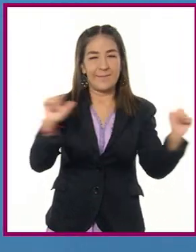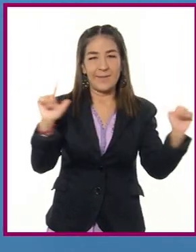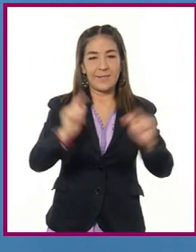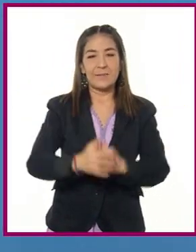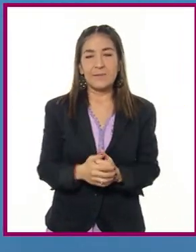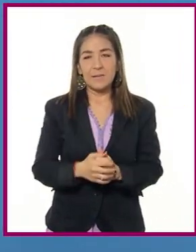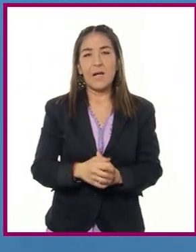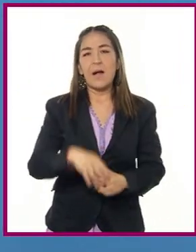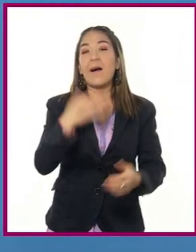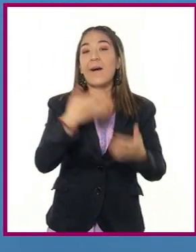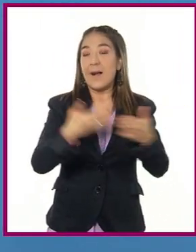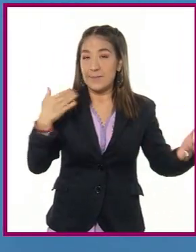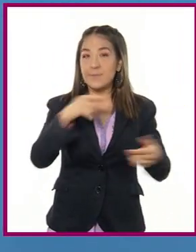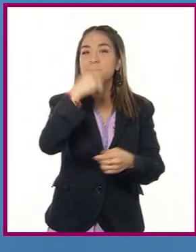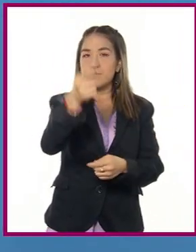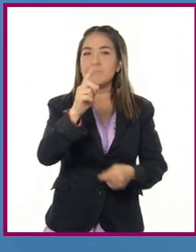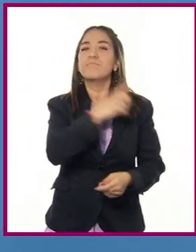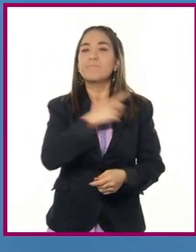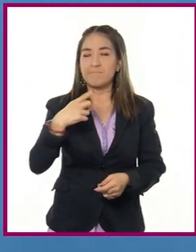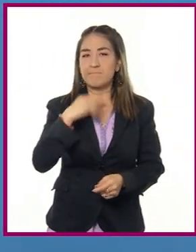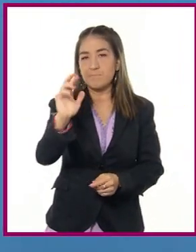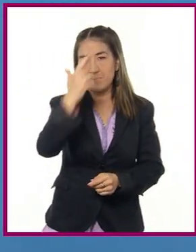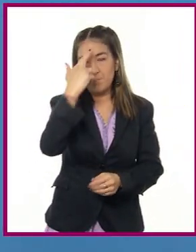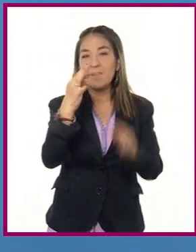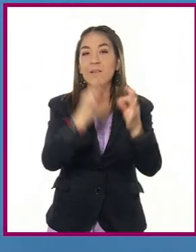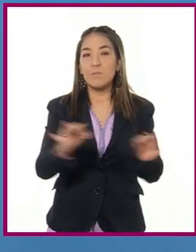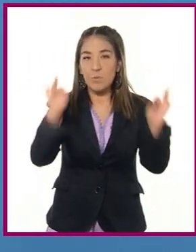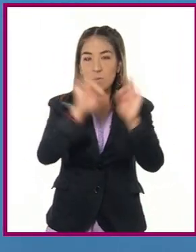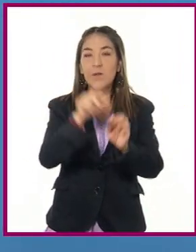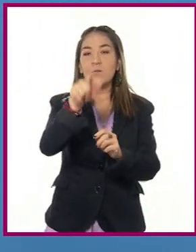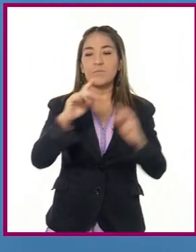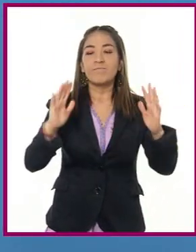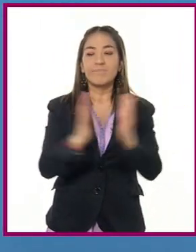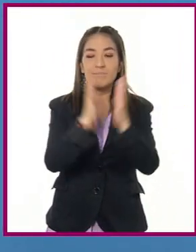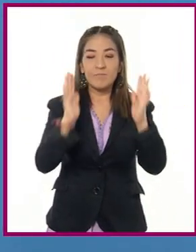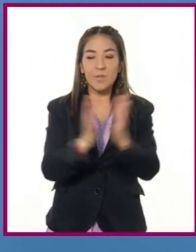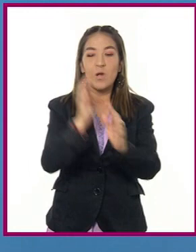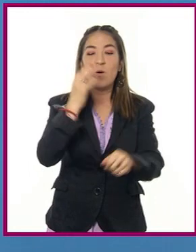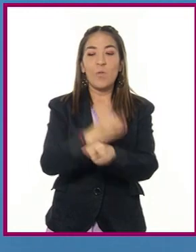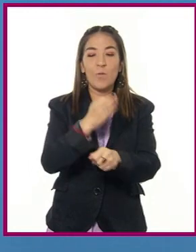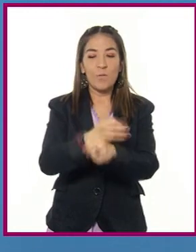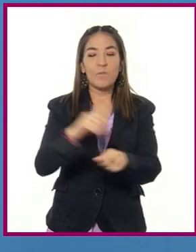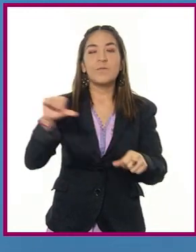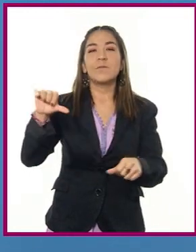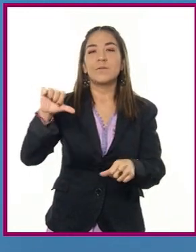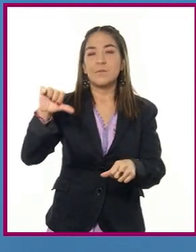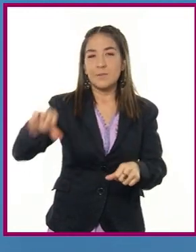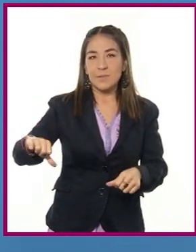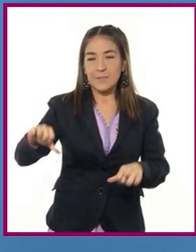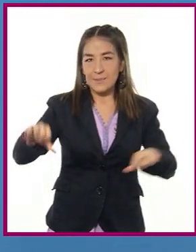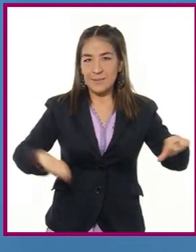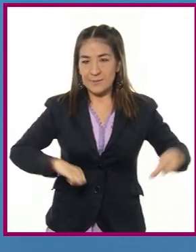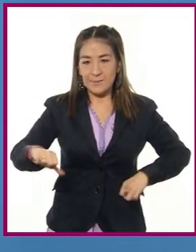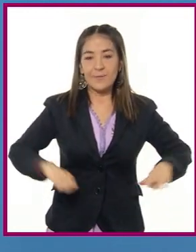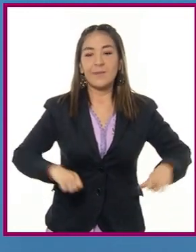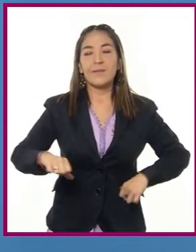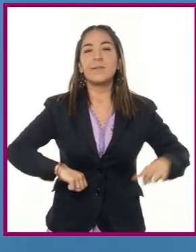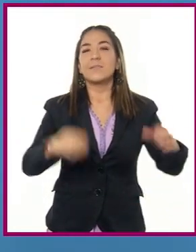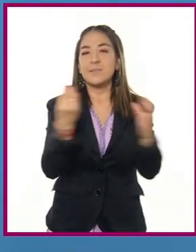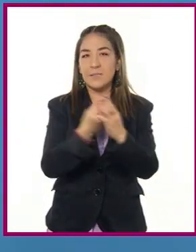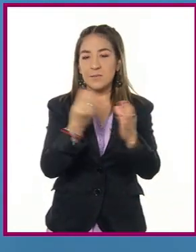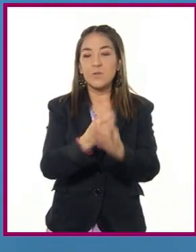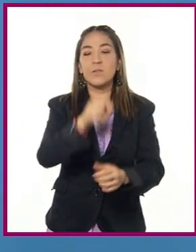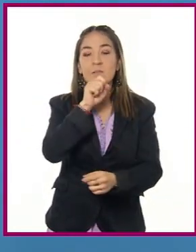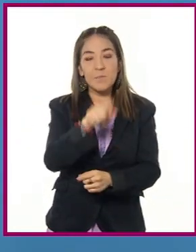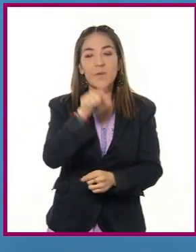recuerdo que es importante que participen en las actividades planteadas a lo largo de la sesión. También les invito a tener